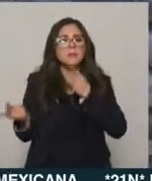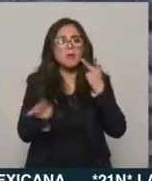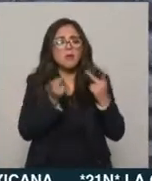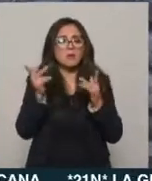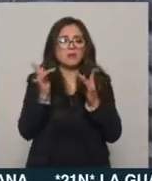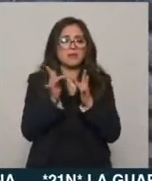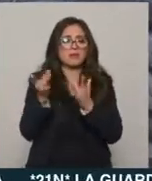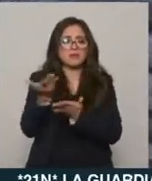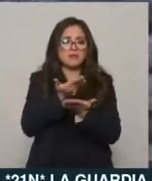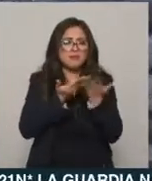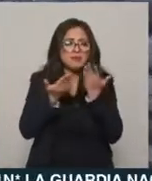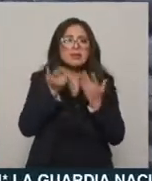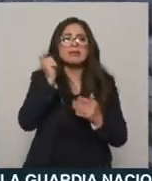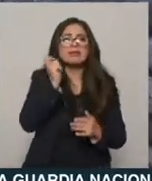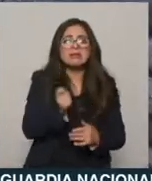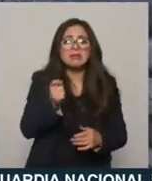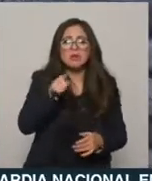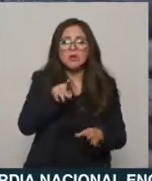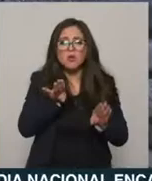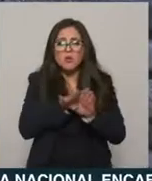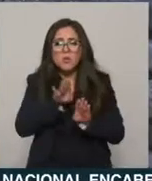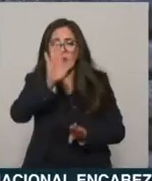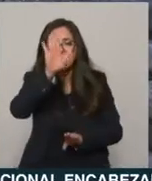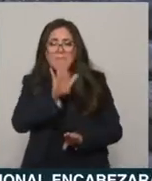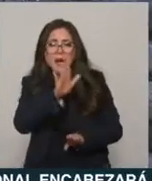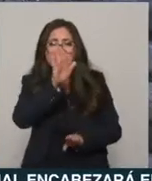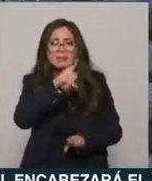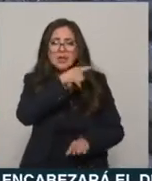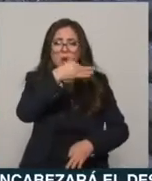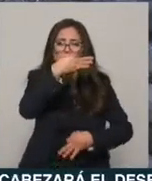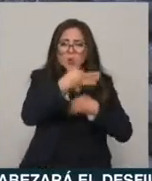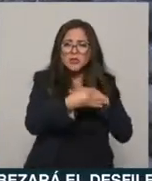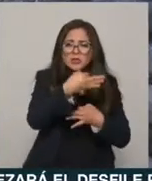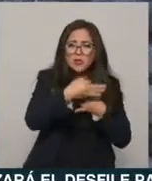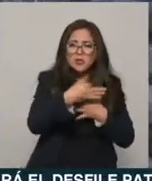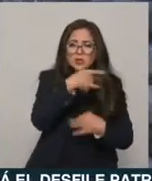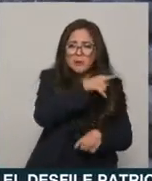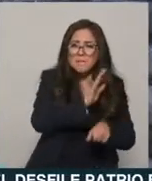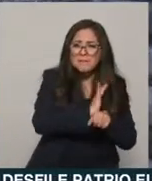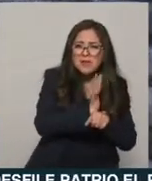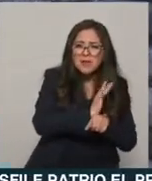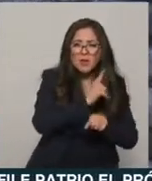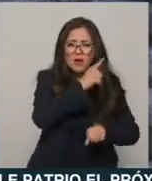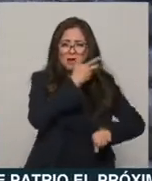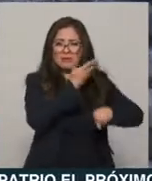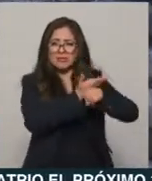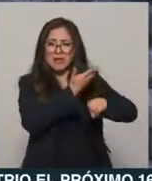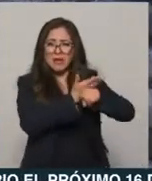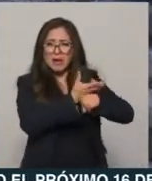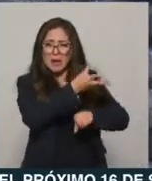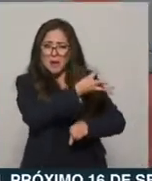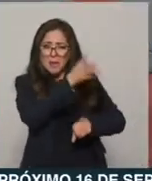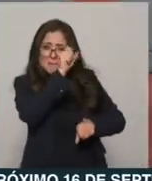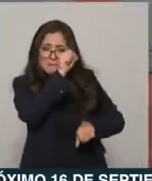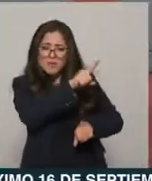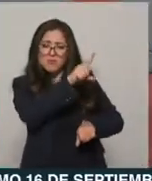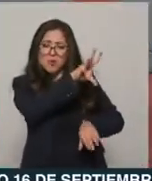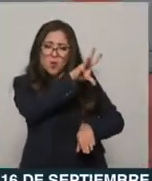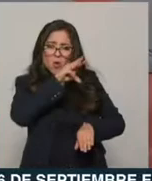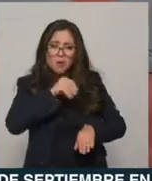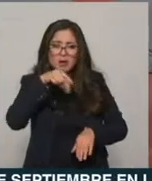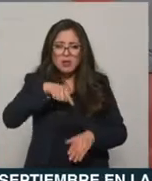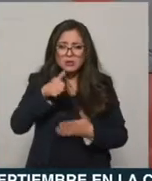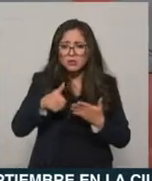¿Se desarrollan como en las películas? Así como hemos visto estos juicios estadounidenses, ¿de esta manera se desarrollan y se aplican aquí en